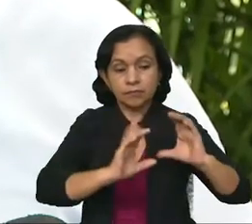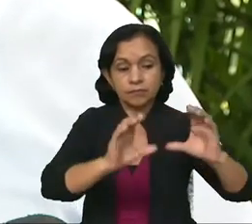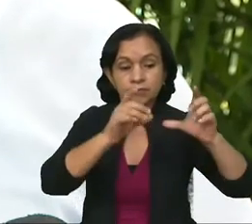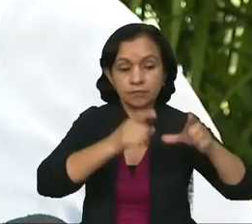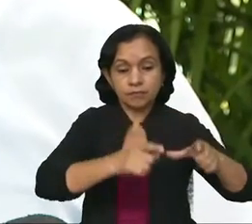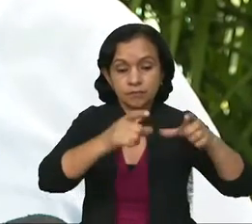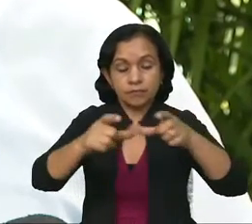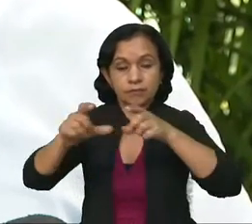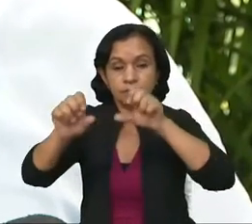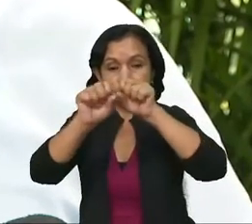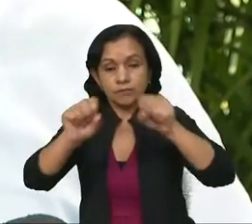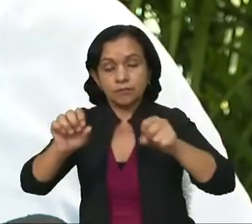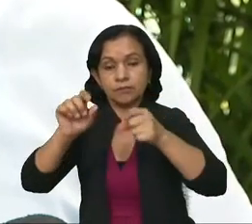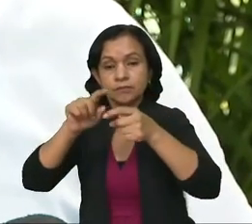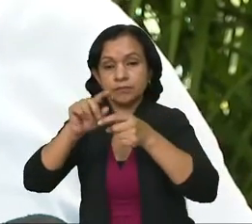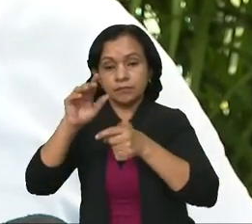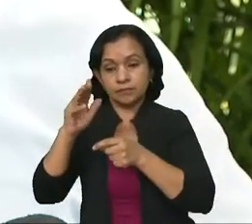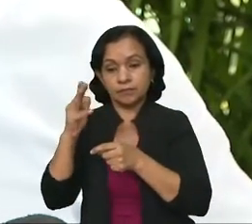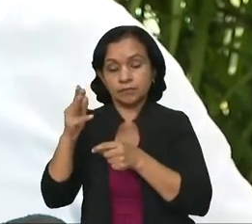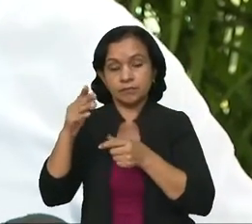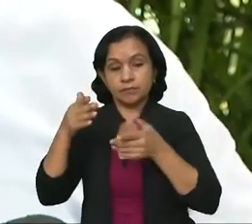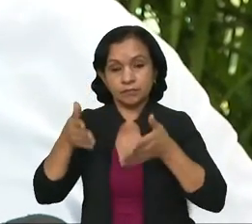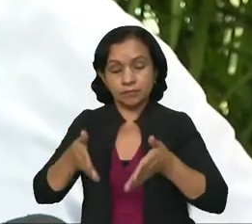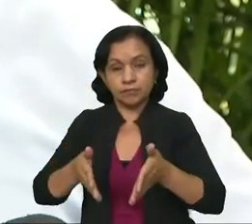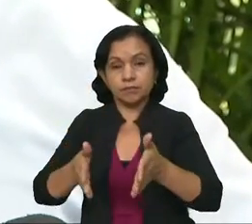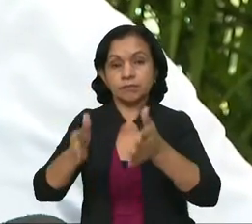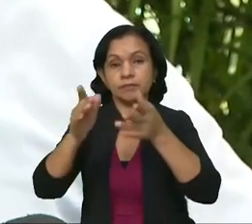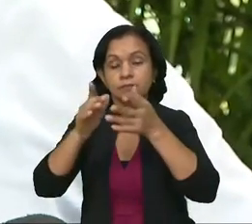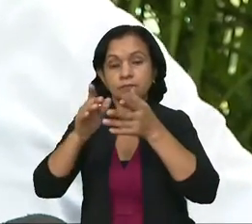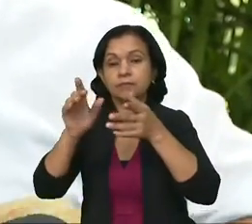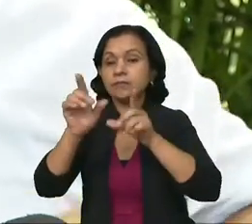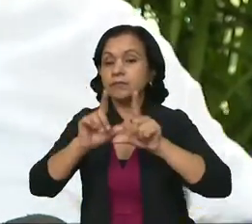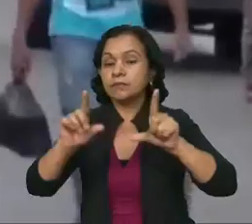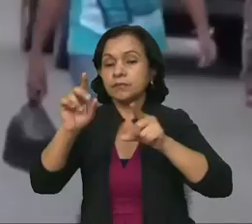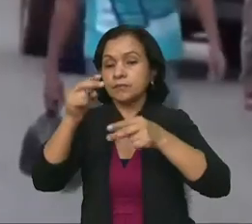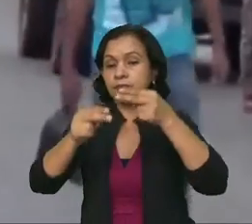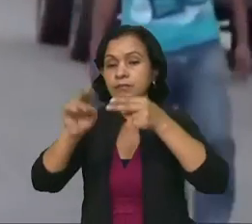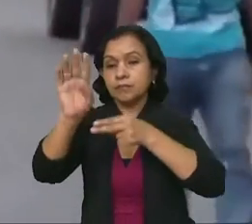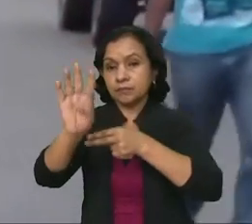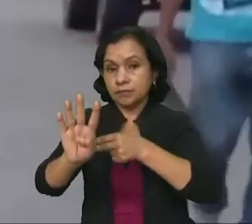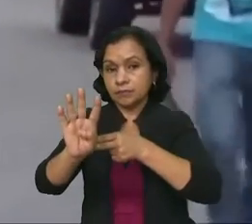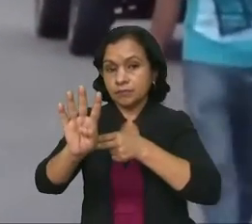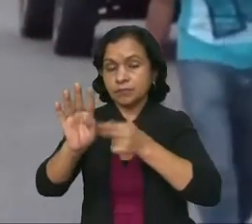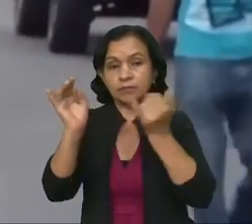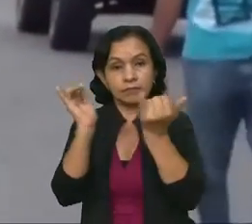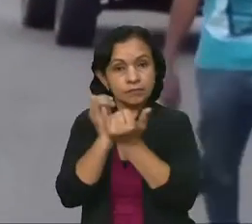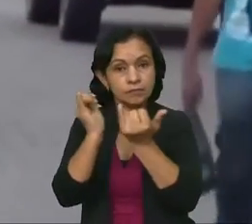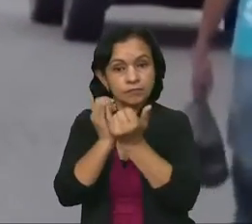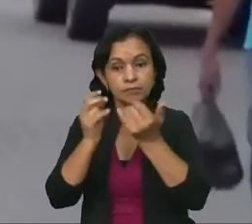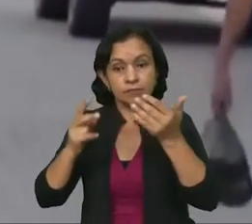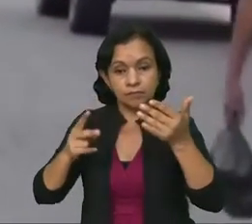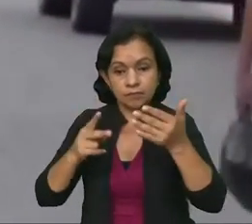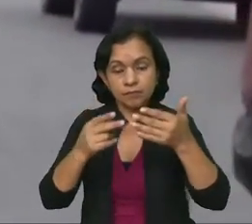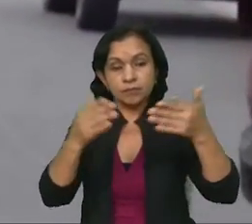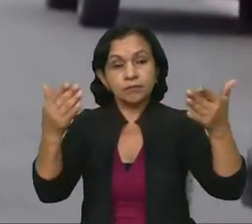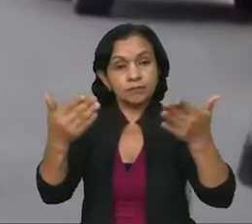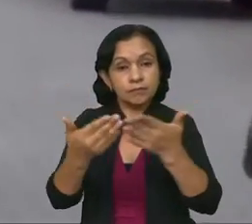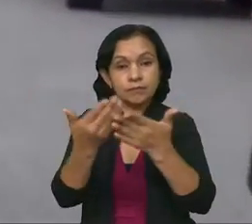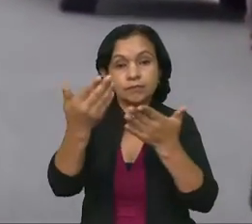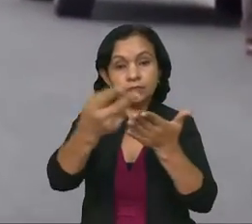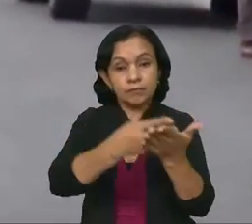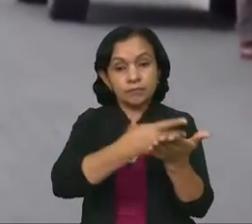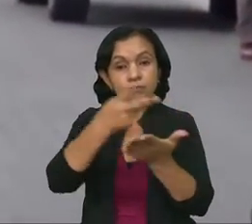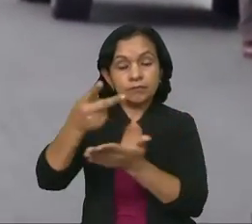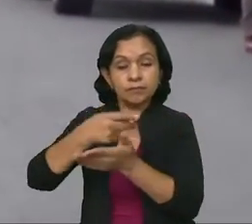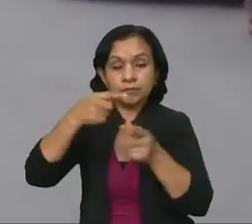San Francisco, y en Vía Nueva, una calle adoquinada en el sector número 4. Igualmente se inaugurarán nuevos proyectos en los